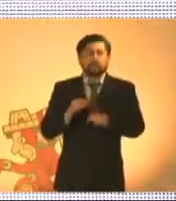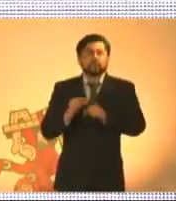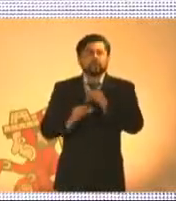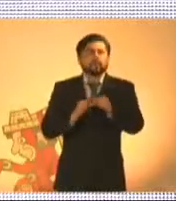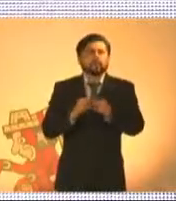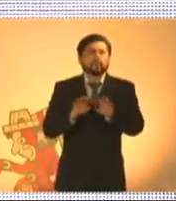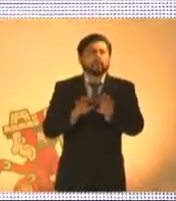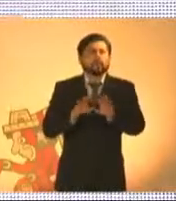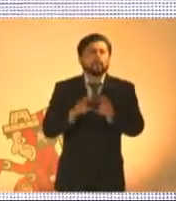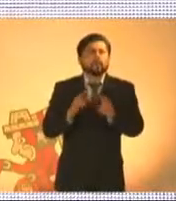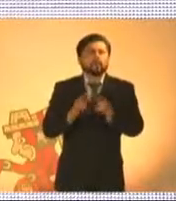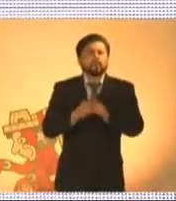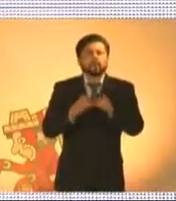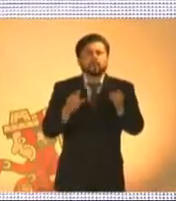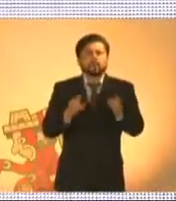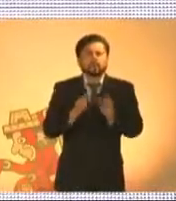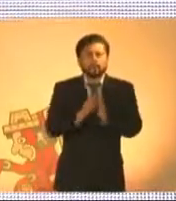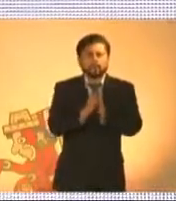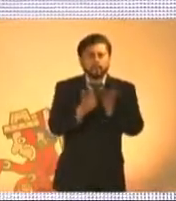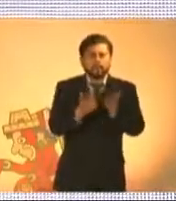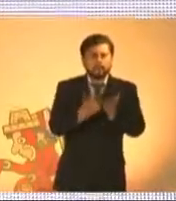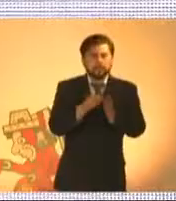novela muy épica y